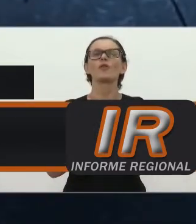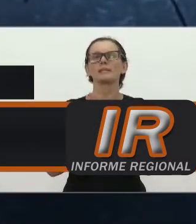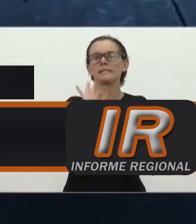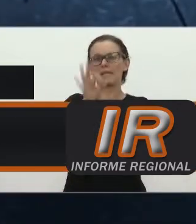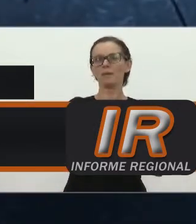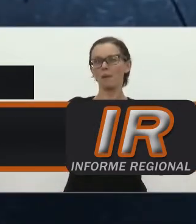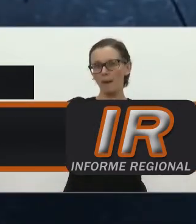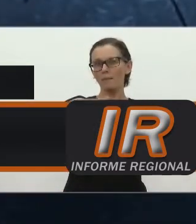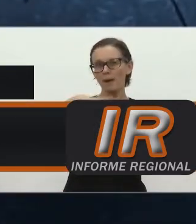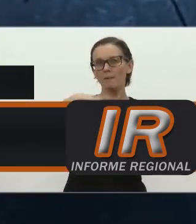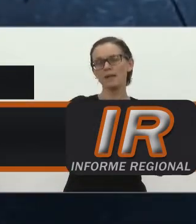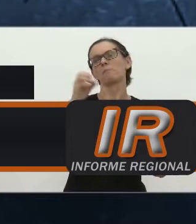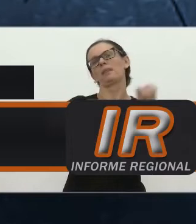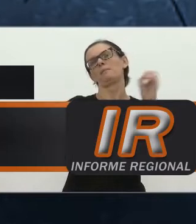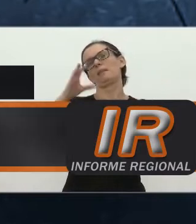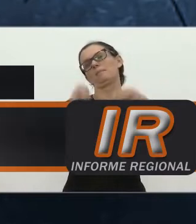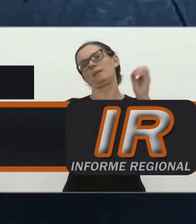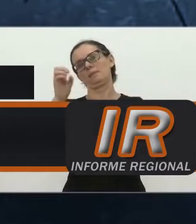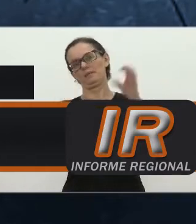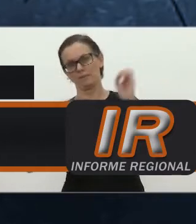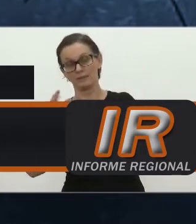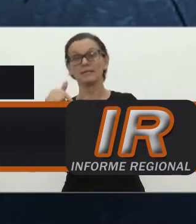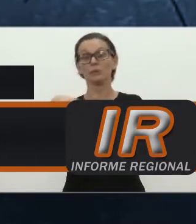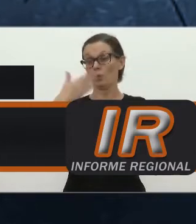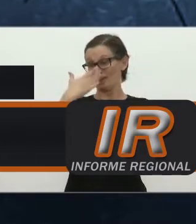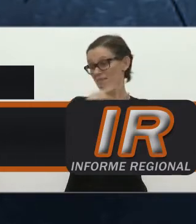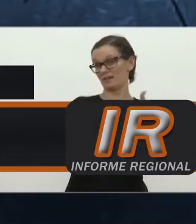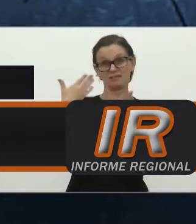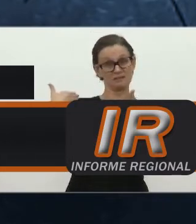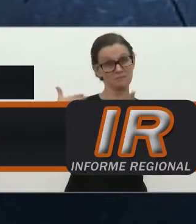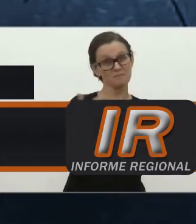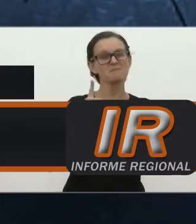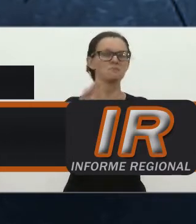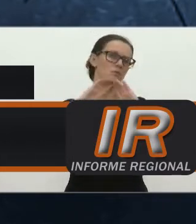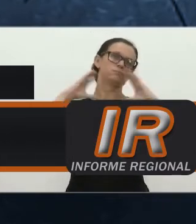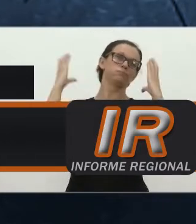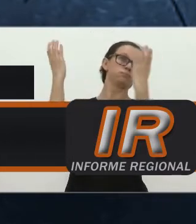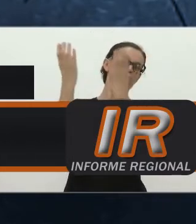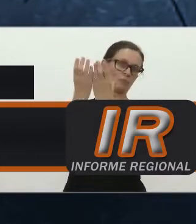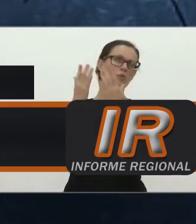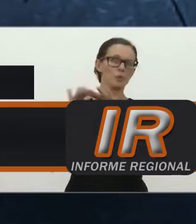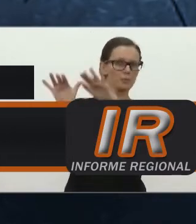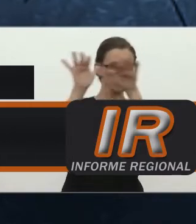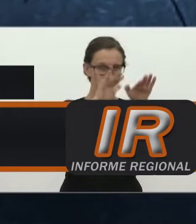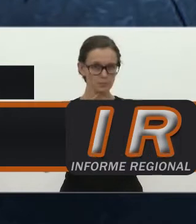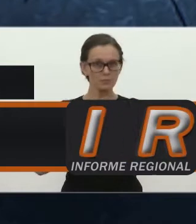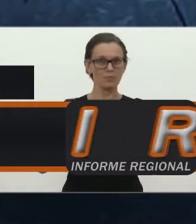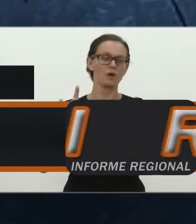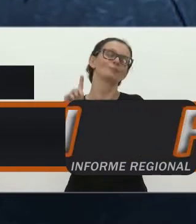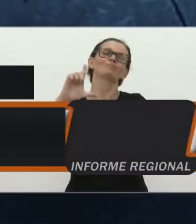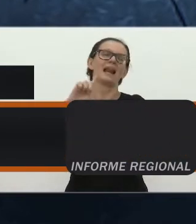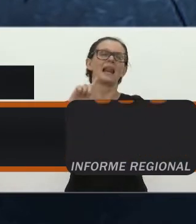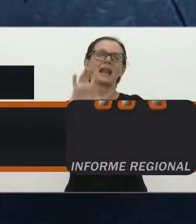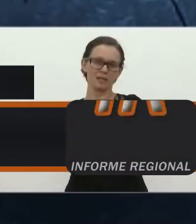y aumentó en las últimas semanas. Lo mismo que ha pasado a nivel internacional, o sea, lo que sea todo Latinoamérica,